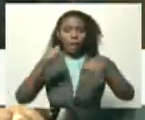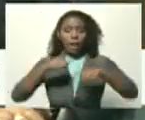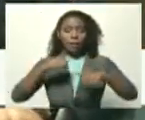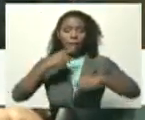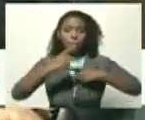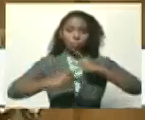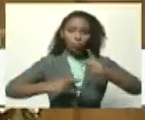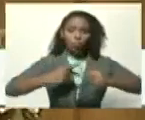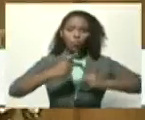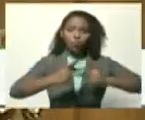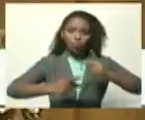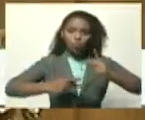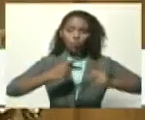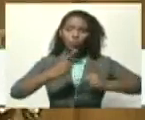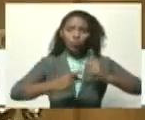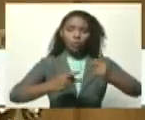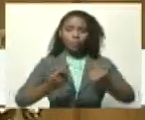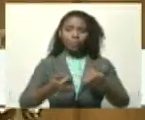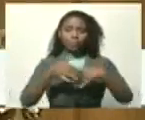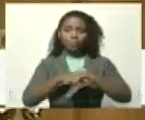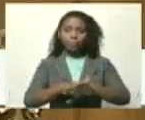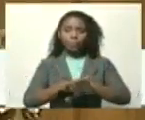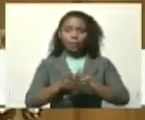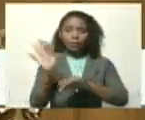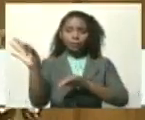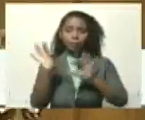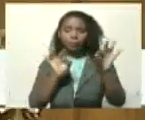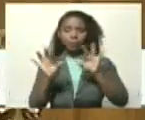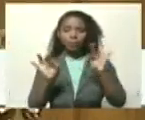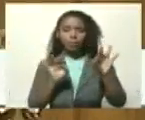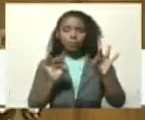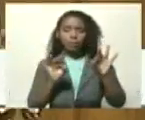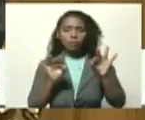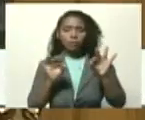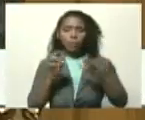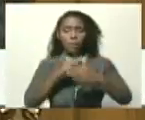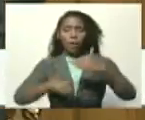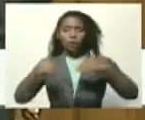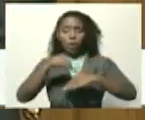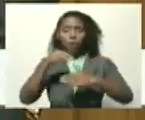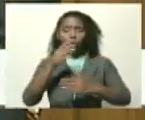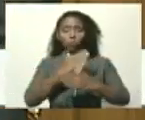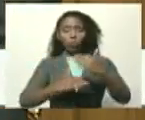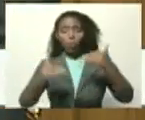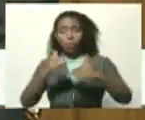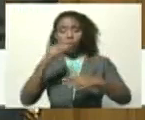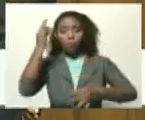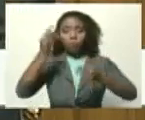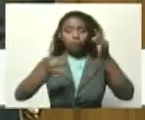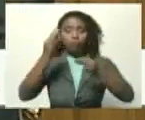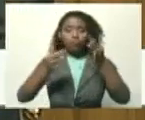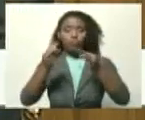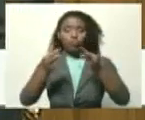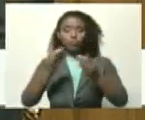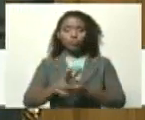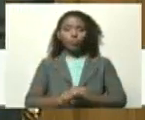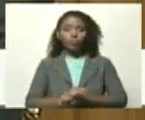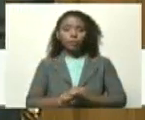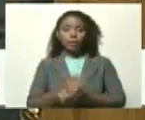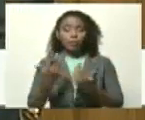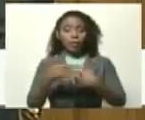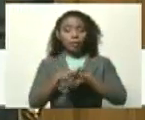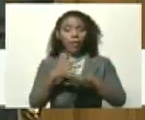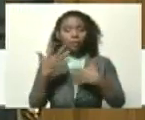proceso que va a incluir la selección de los magistrados del Tribunal Supremo de Justicia y las magistradas, y que va a incluir